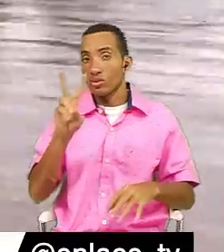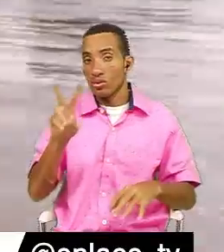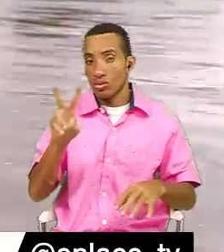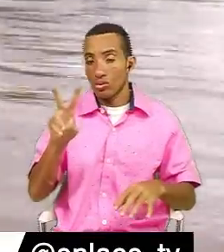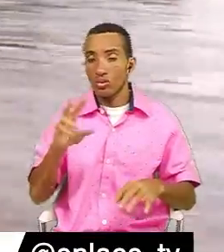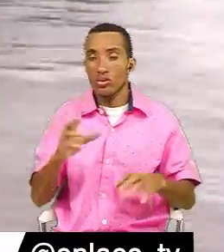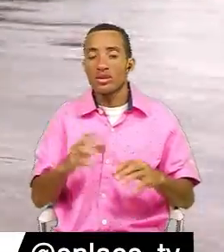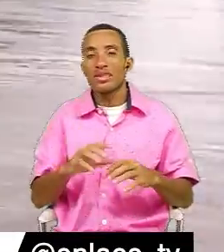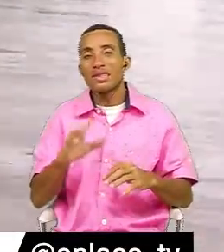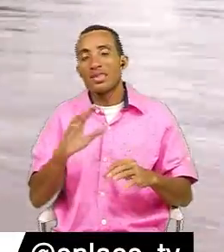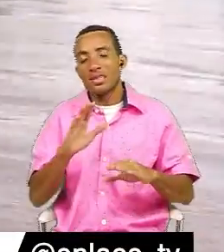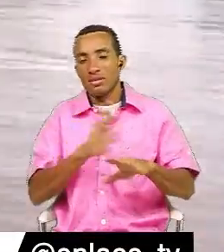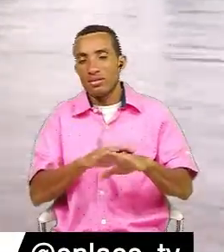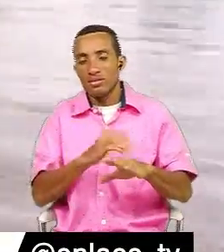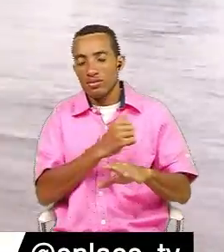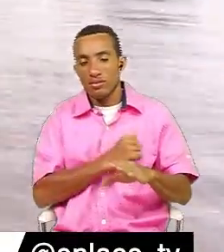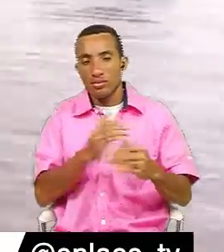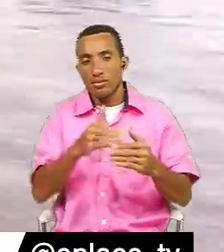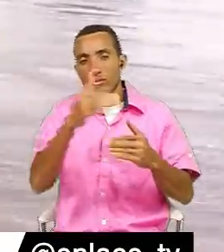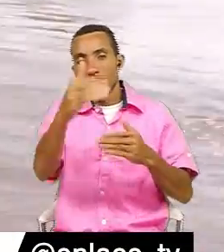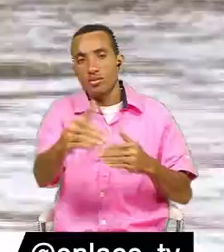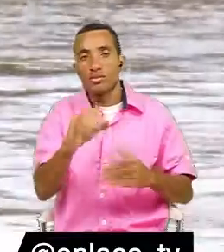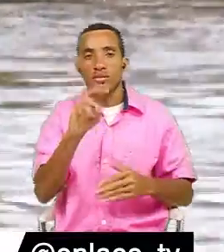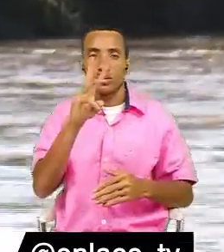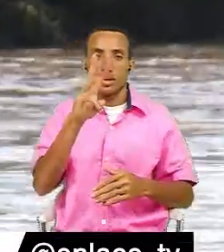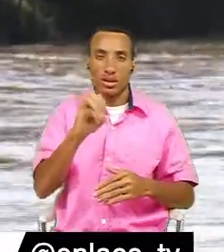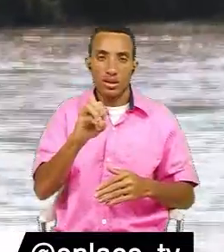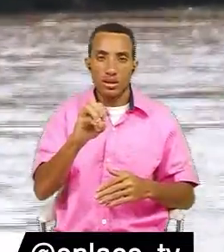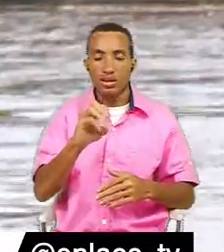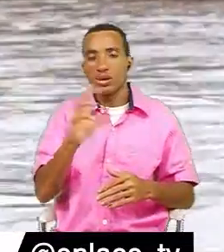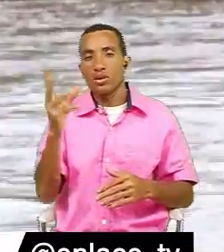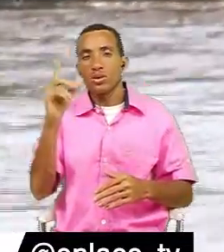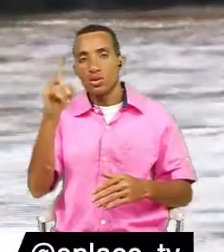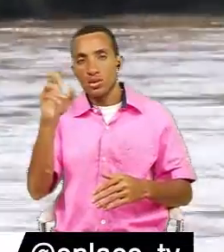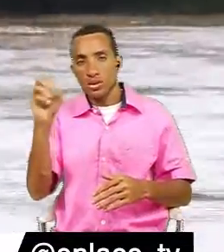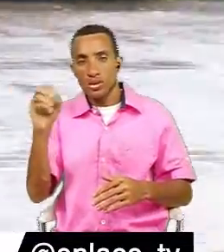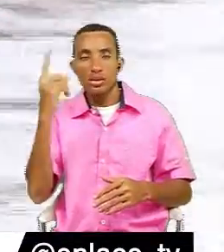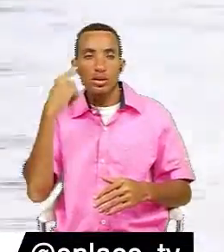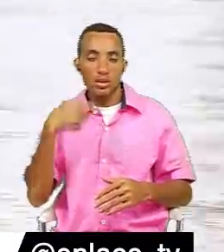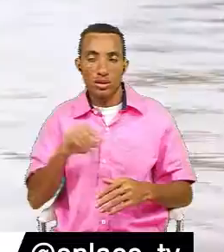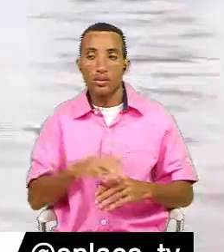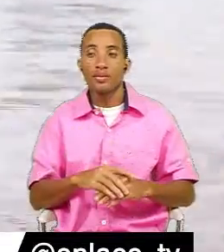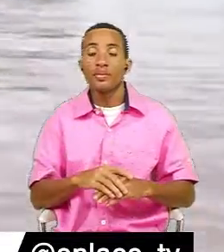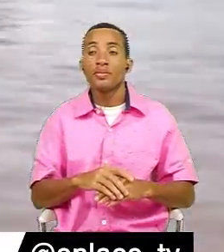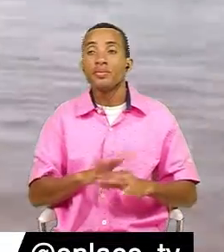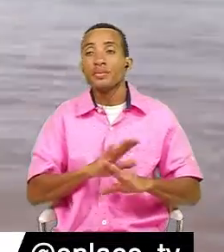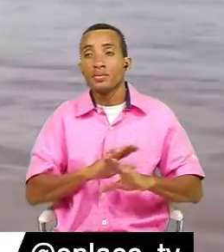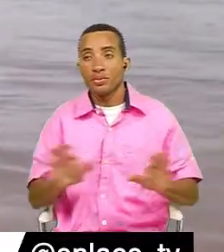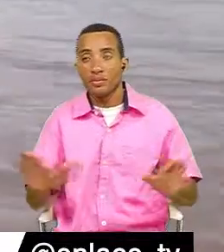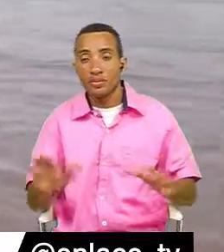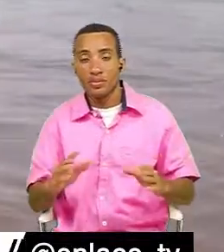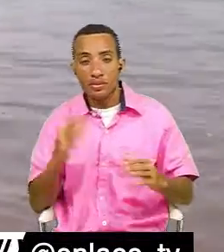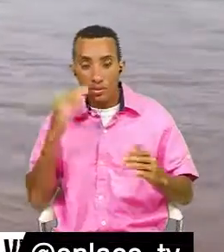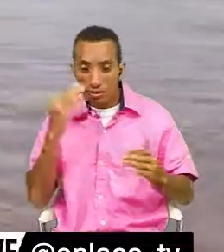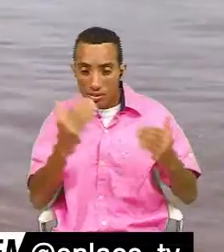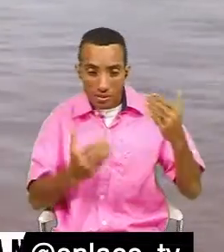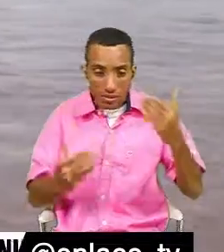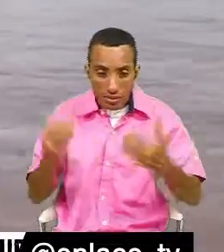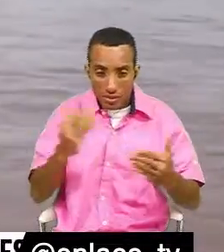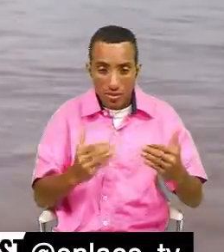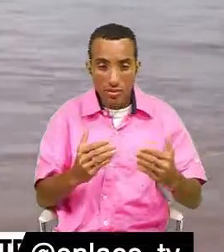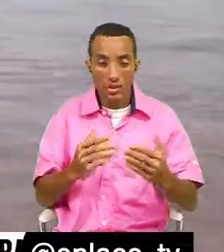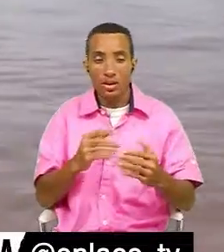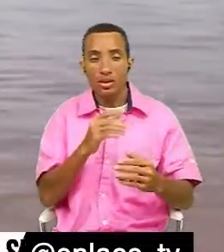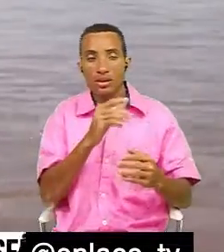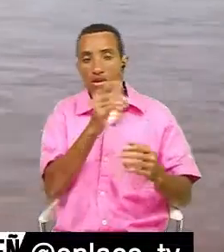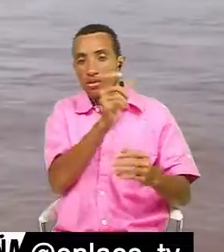30 a 60 días para cumplir con el lleno de dicho requisito. Hasta el momento y dentro de una evaluación preliminar, ambos grupos cumplen con los